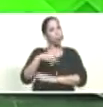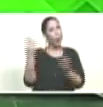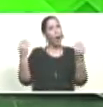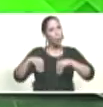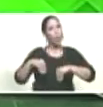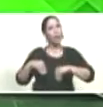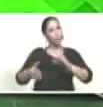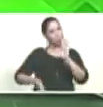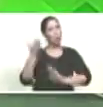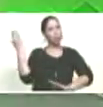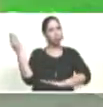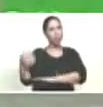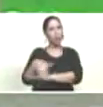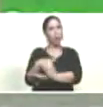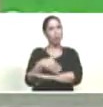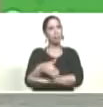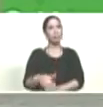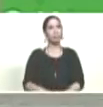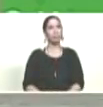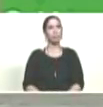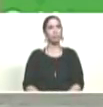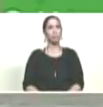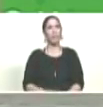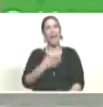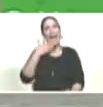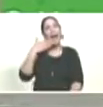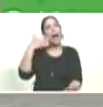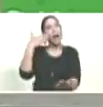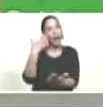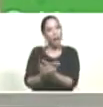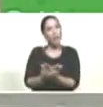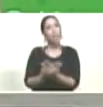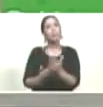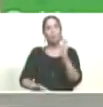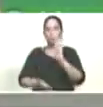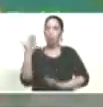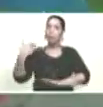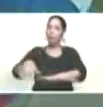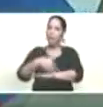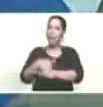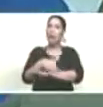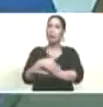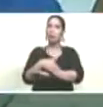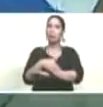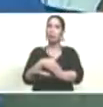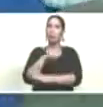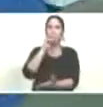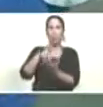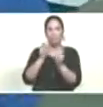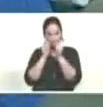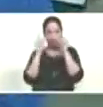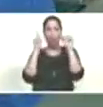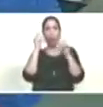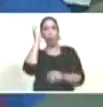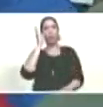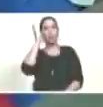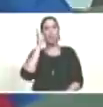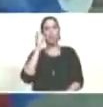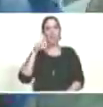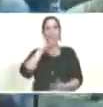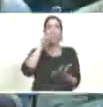ido para la calle. Les doy las gracias que se hayan ido para la calle. A despertar la conciencia